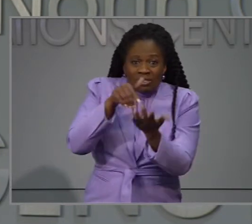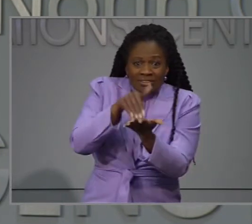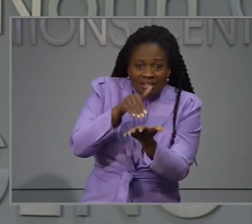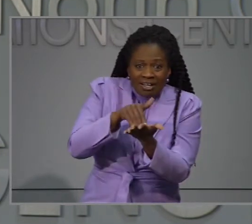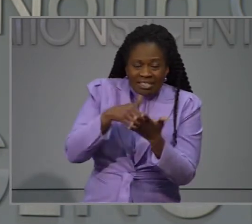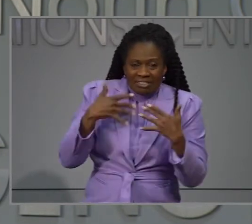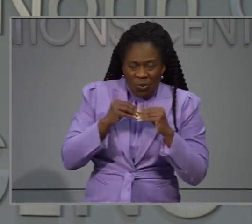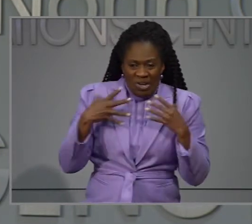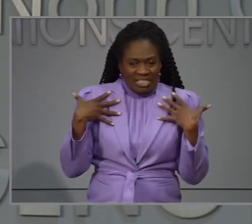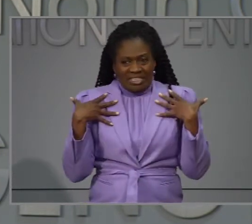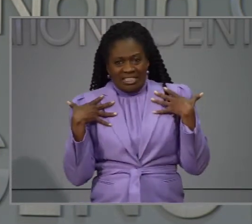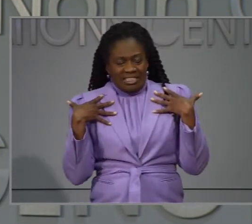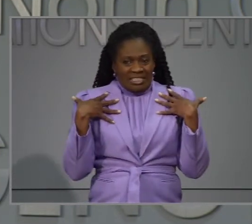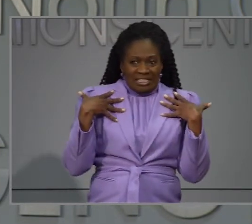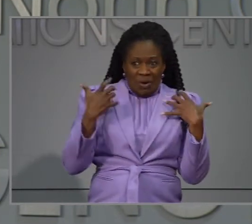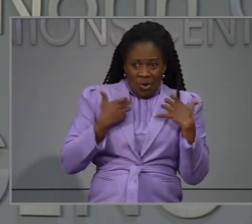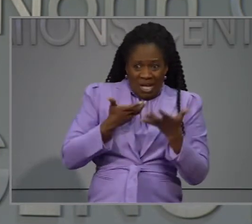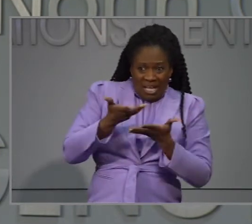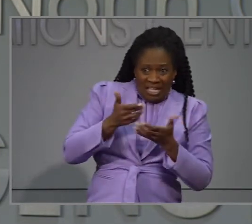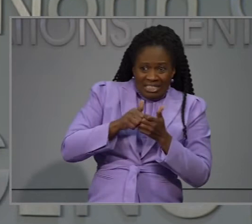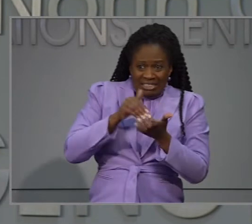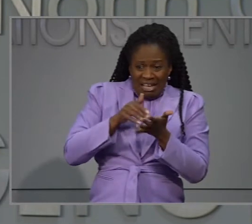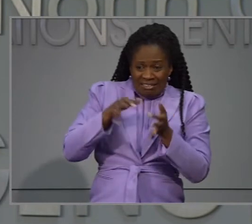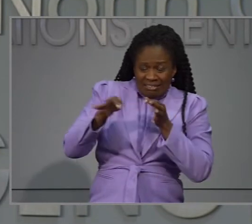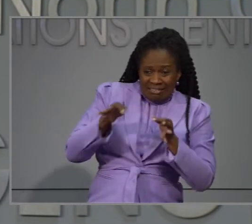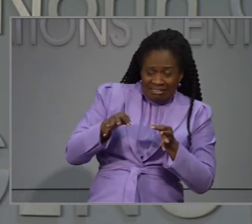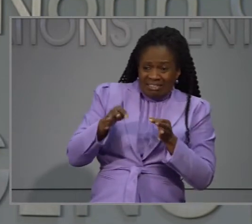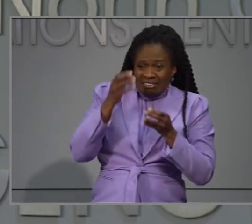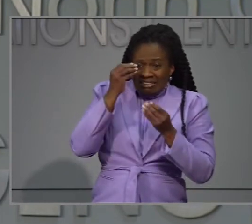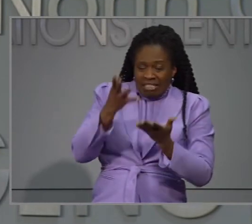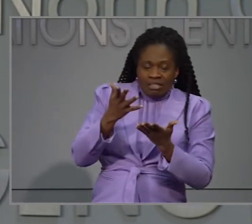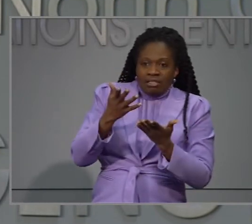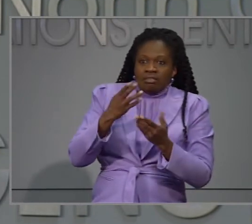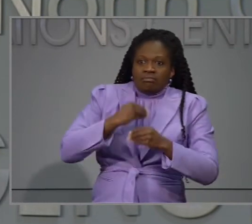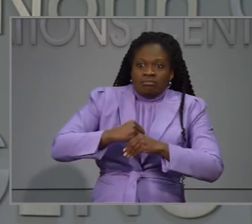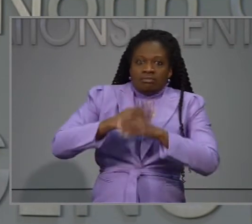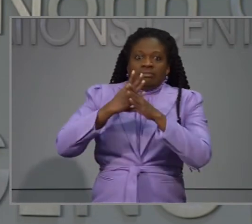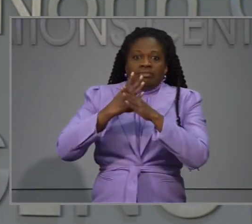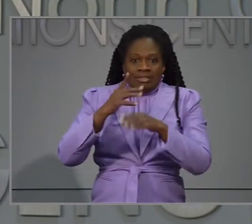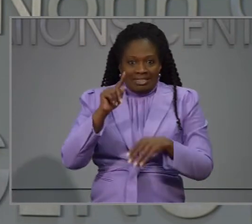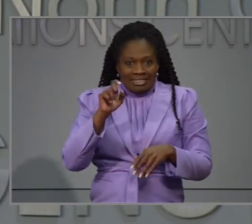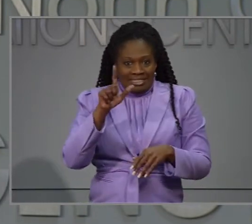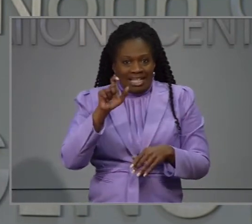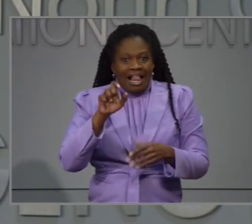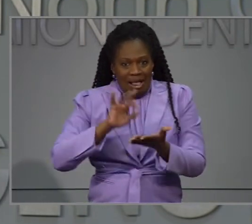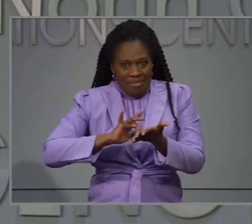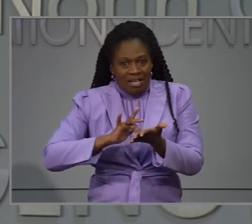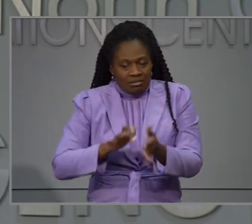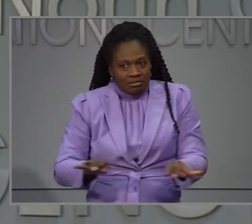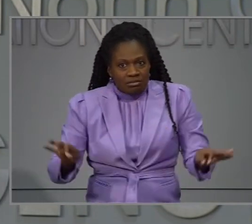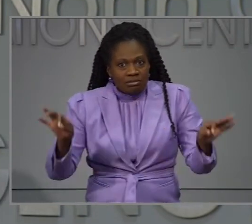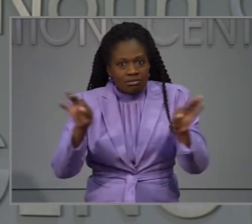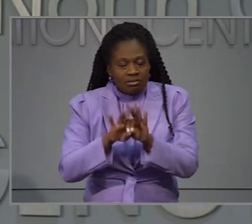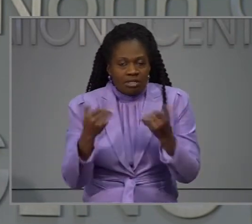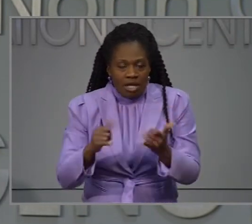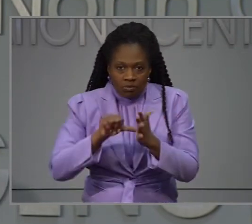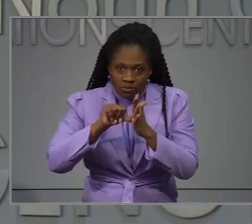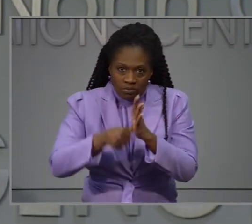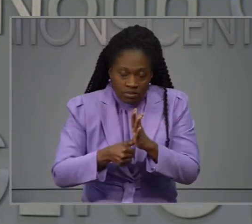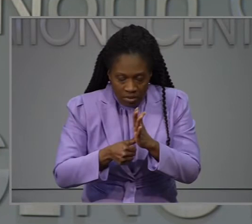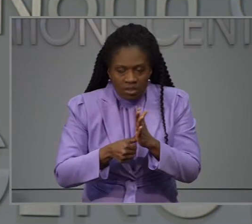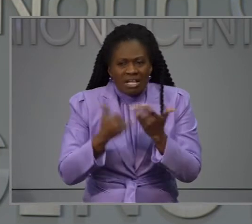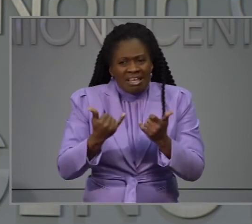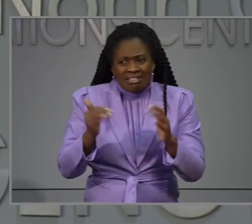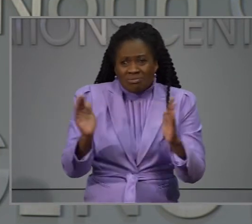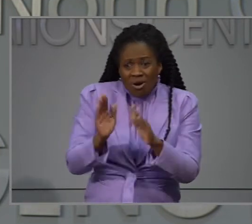ir al doctor pero quisieran comunicarse con su doctor te le merecen él es mucho más importante